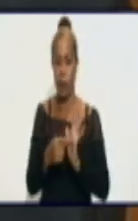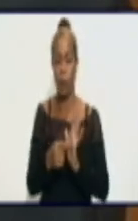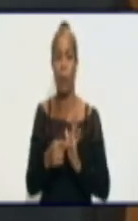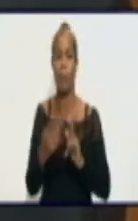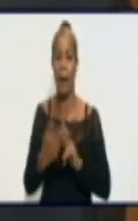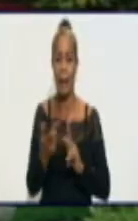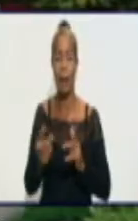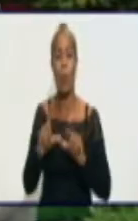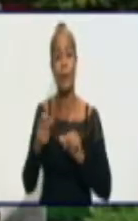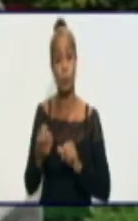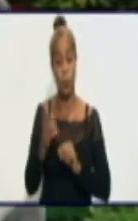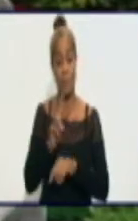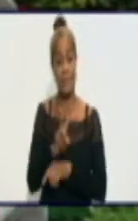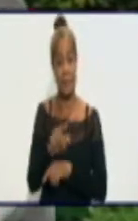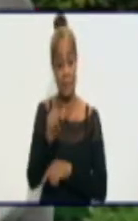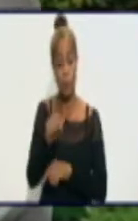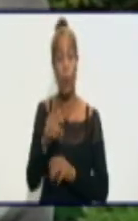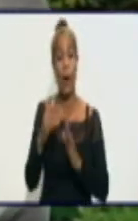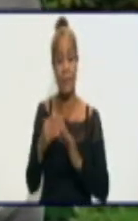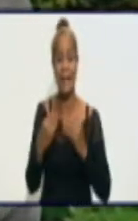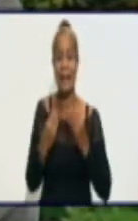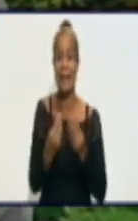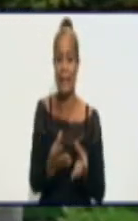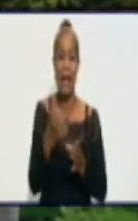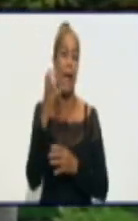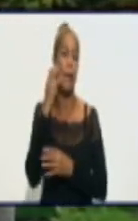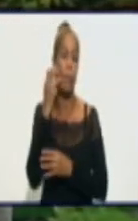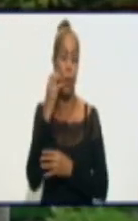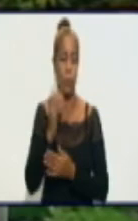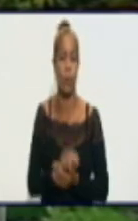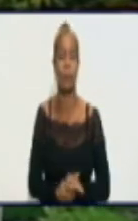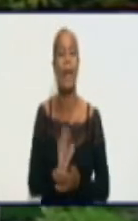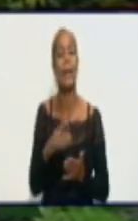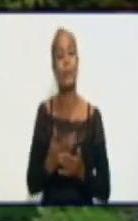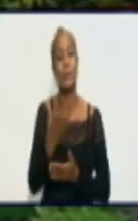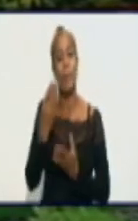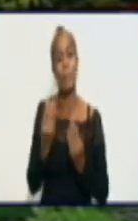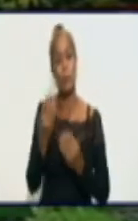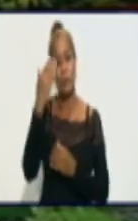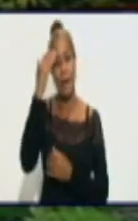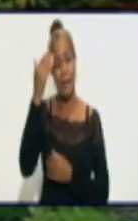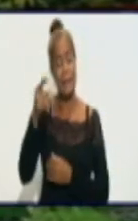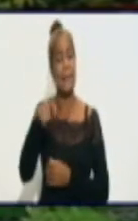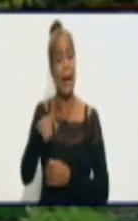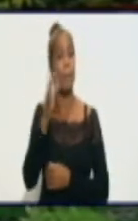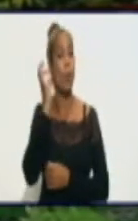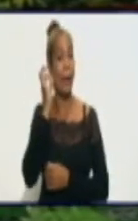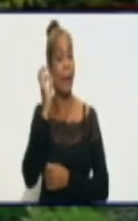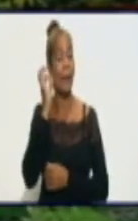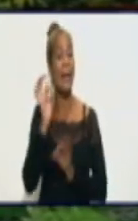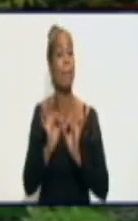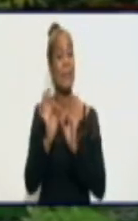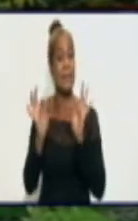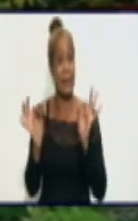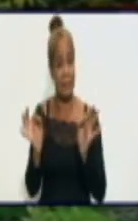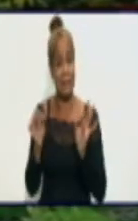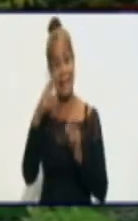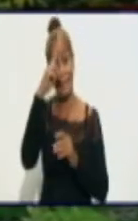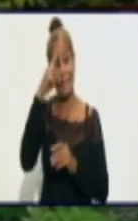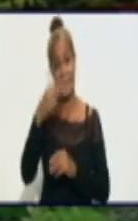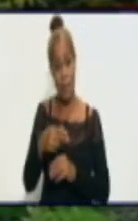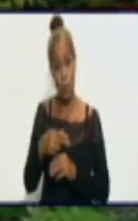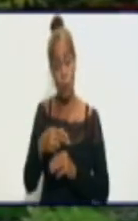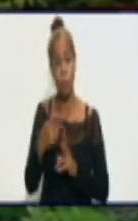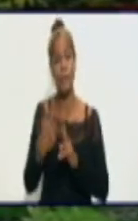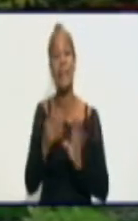Aedes aegypti. Bien, muchísimas gracias a Maricel Santi Esteban Rodríguez, bióloga del Centro Provincial de Higiene y Epidemiología, por